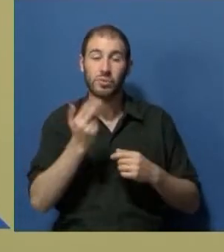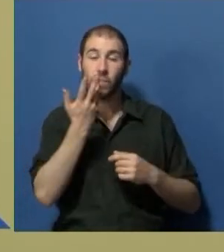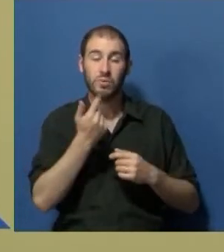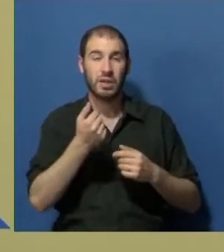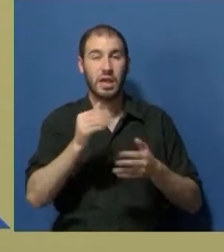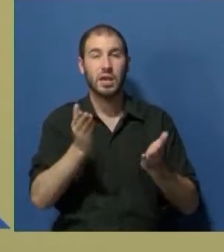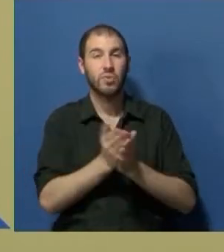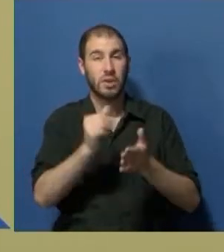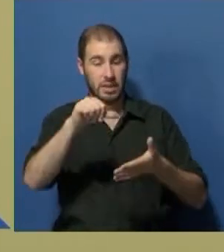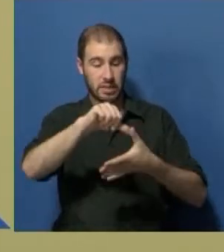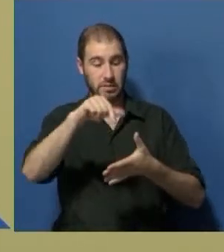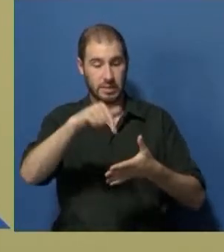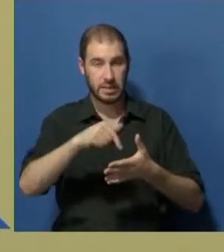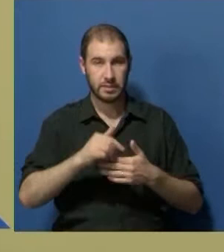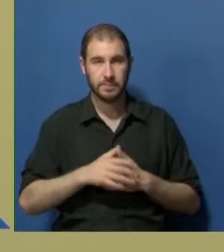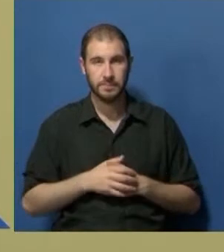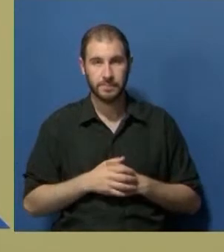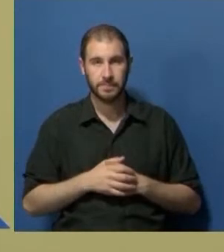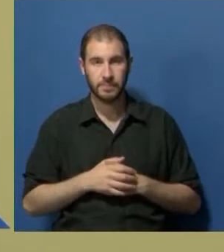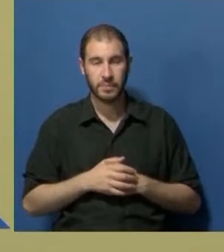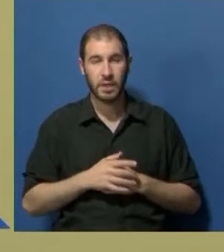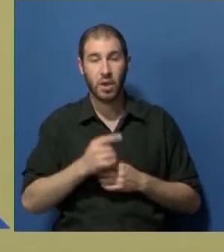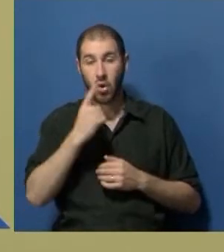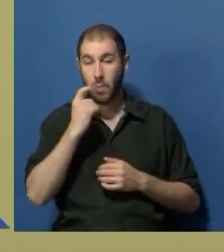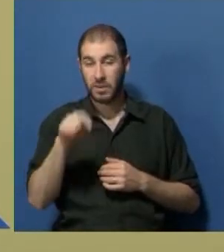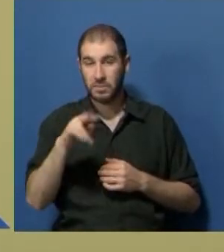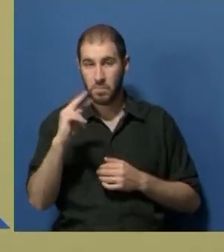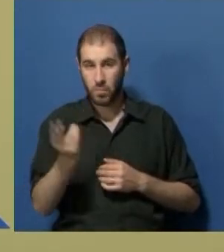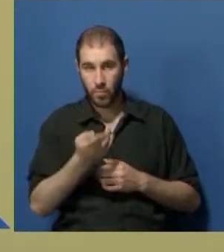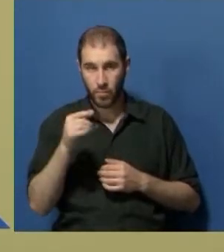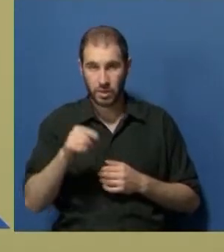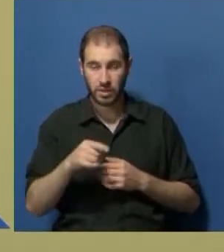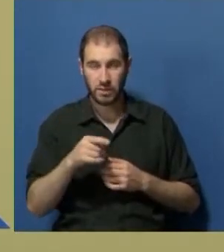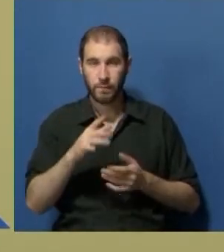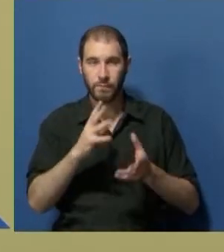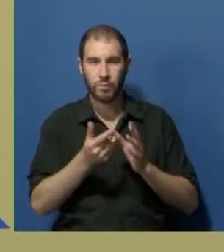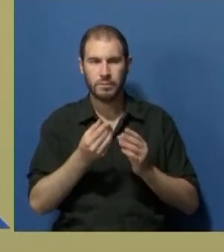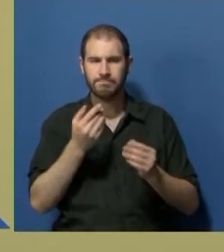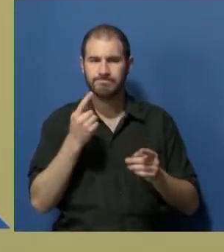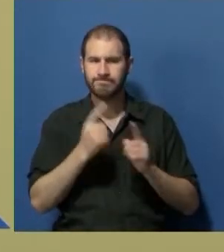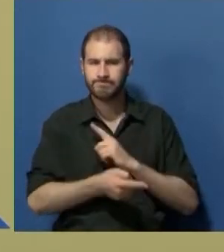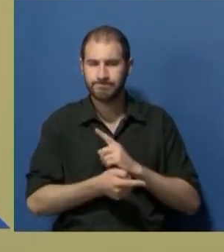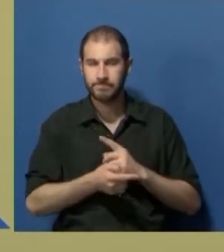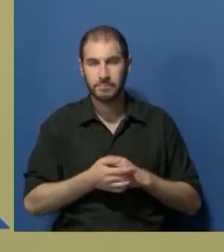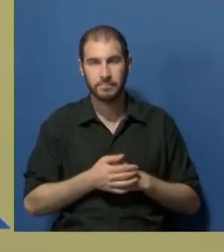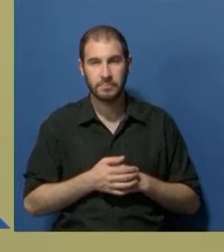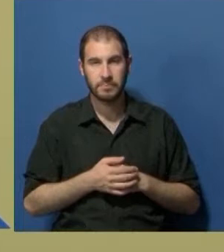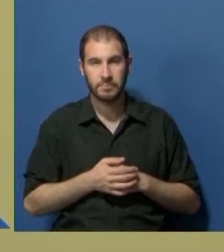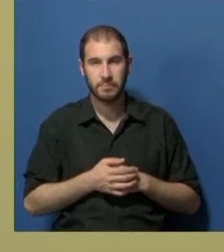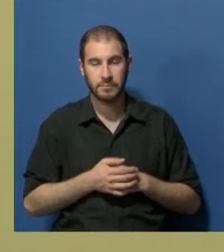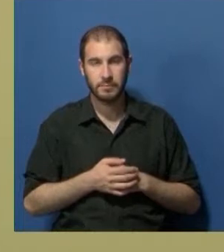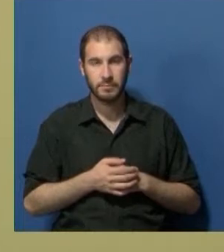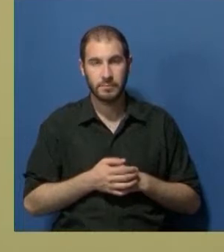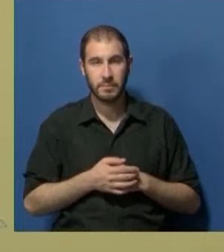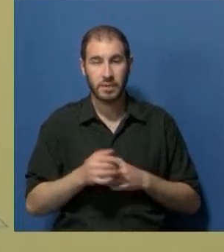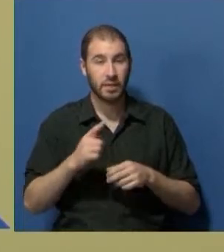estudios latinoamericanos. Así que, bueno, la muerte de Fidel, bueno, ha impactado, hemos visto, bueno, apenas